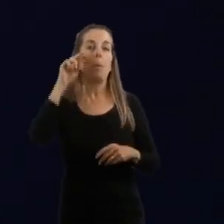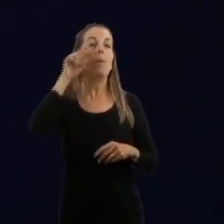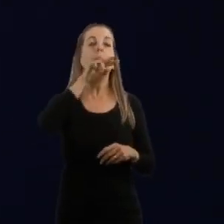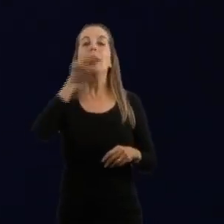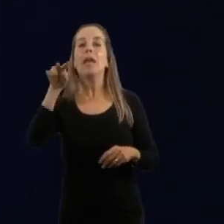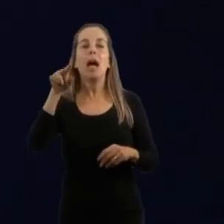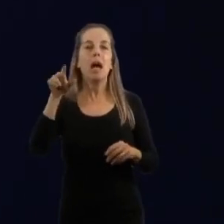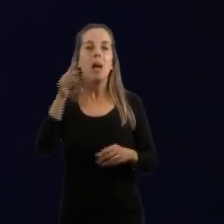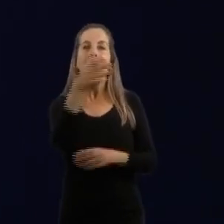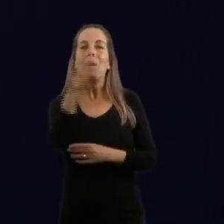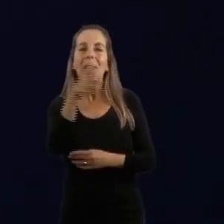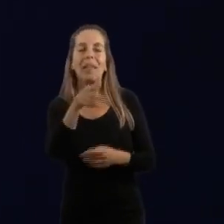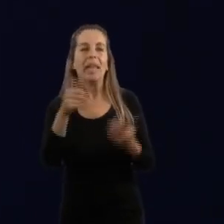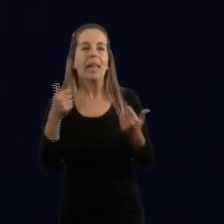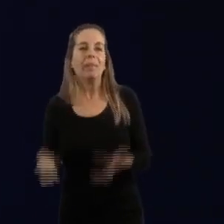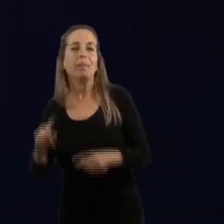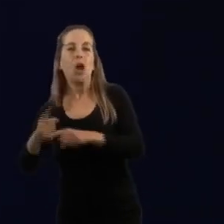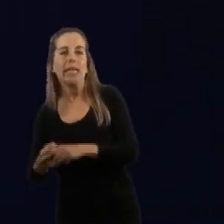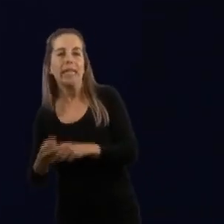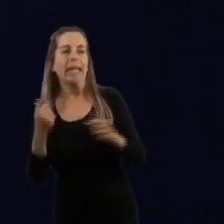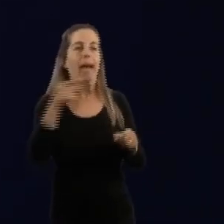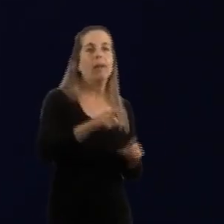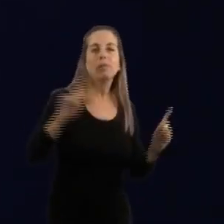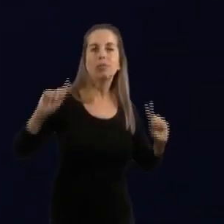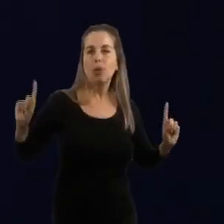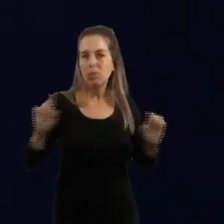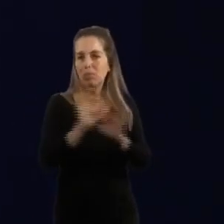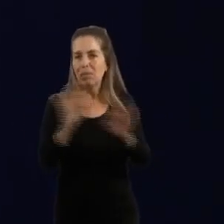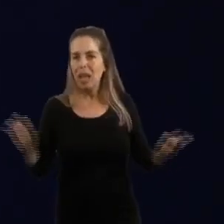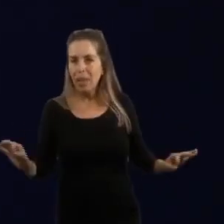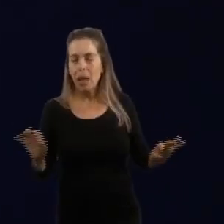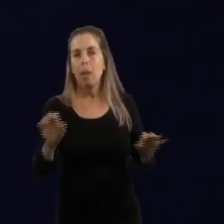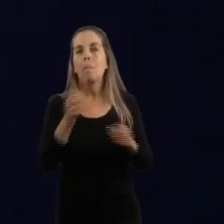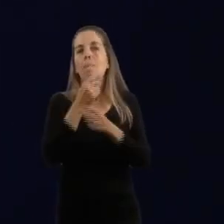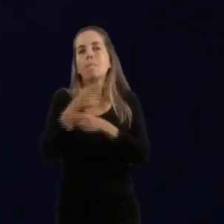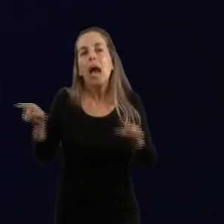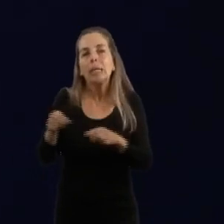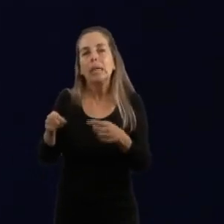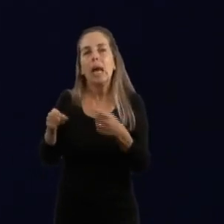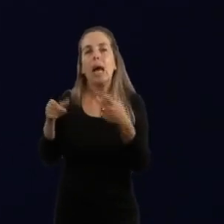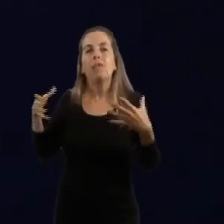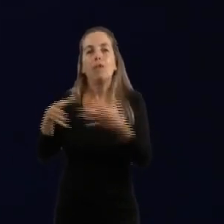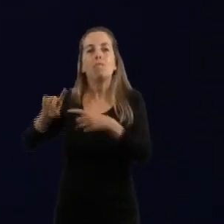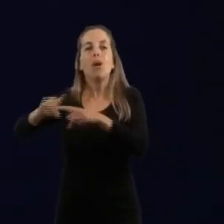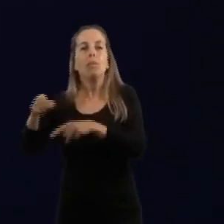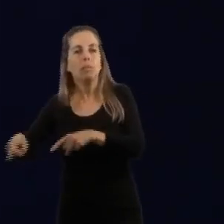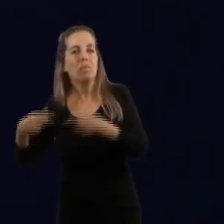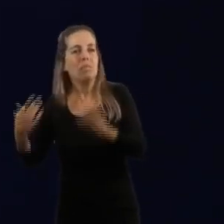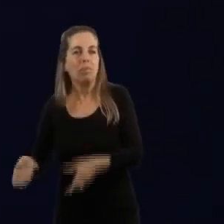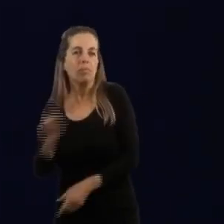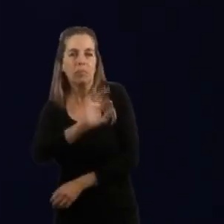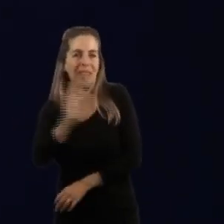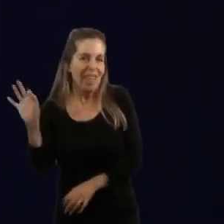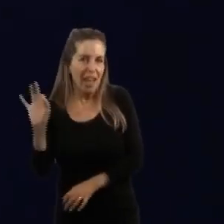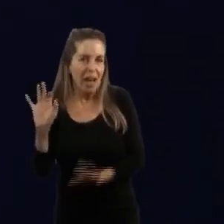había banderas políticas, no se cantó ninguna marcha de ningún partido, y esas son cosas que también tenemos que empezar a poner en